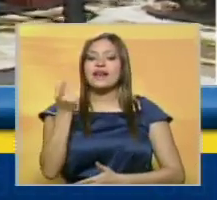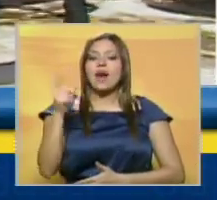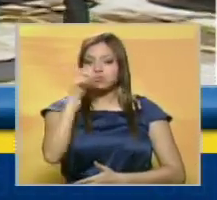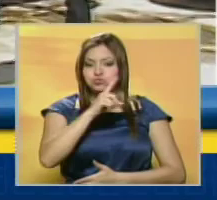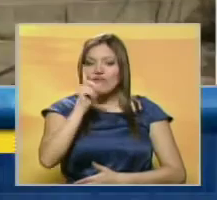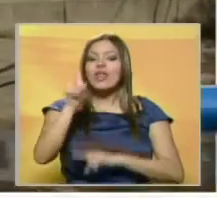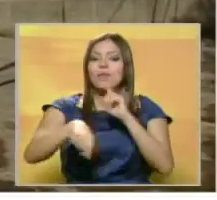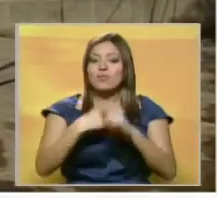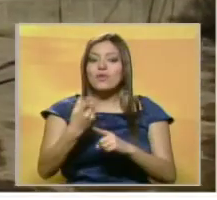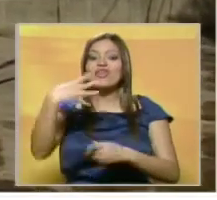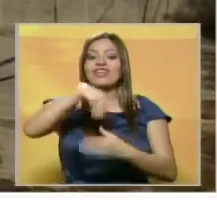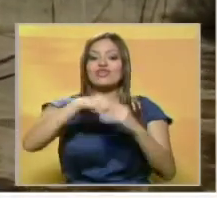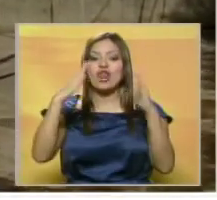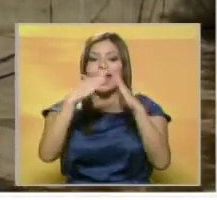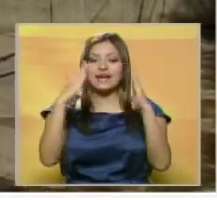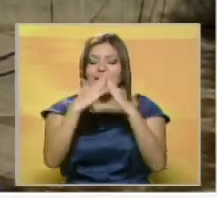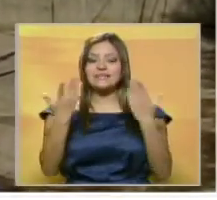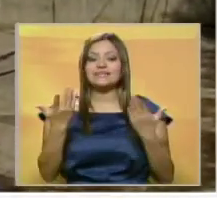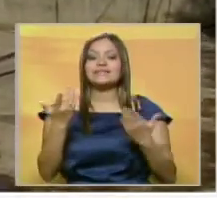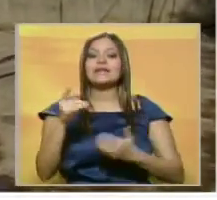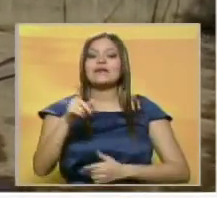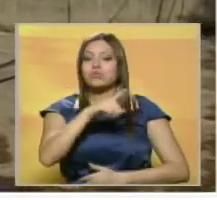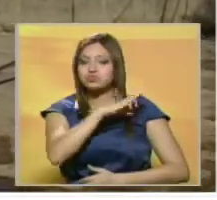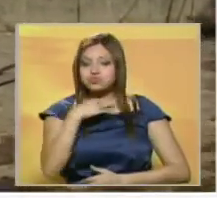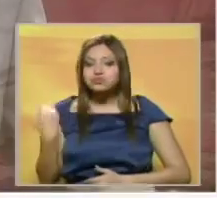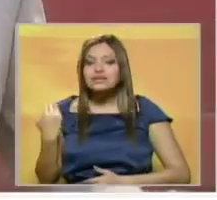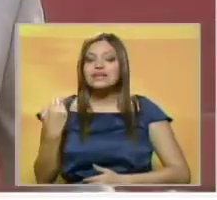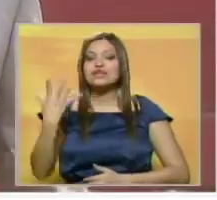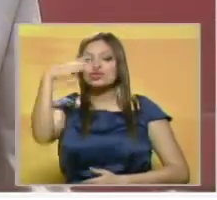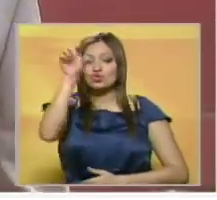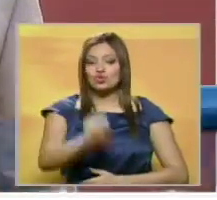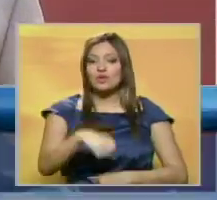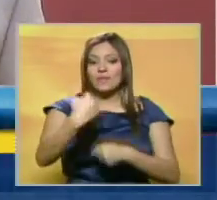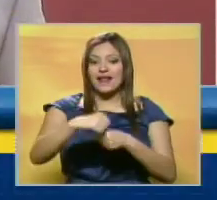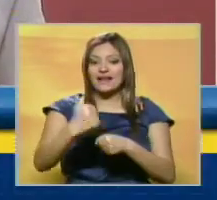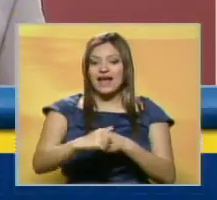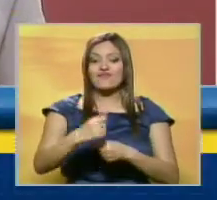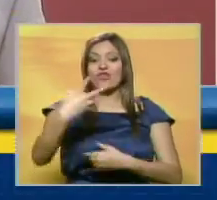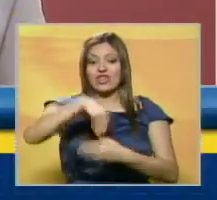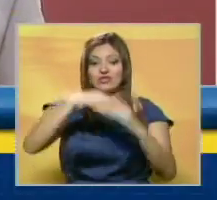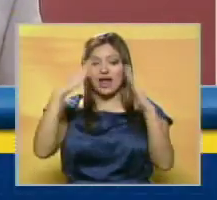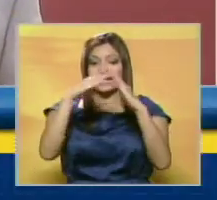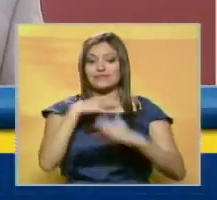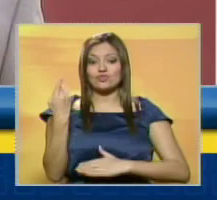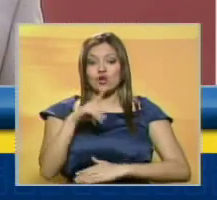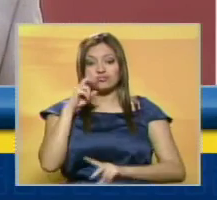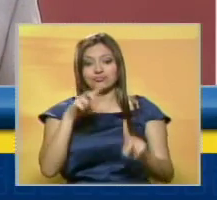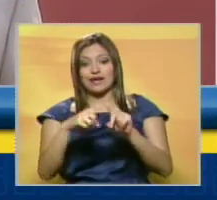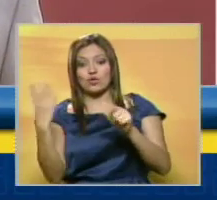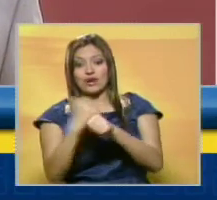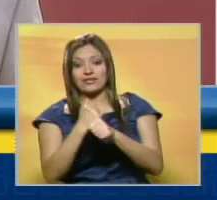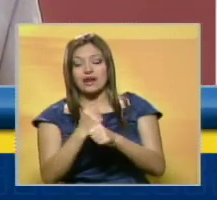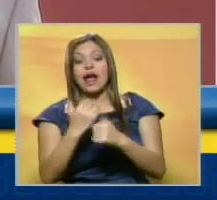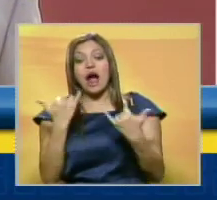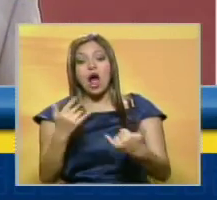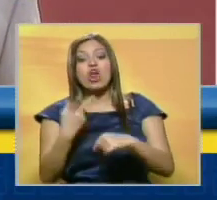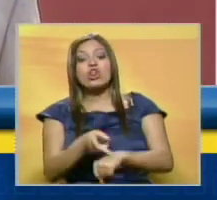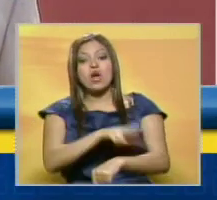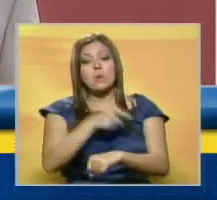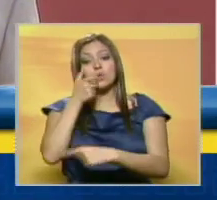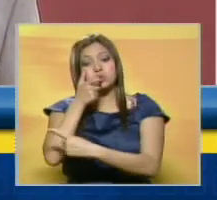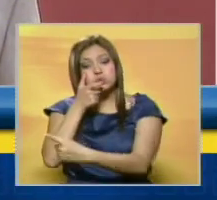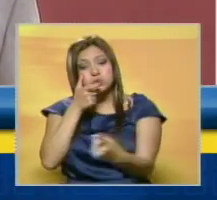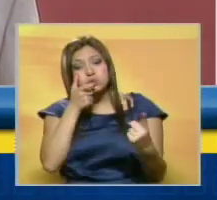apareció degollado en su casa, al sur de Maracaibo. La Policía Regional acá en la entidad ha reforzado el patrullaje y también la